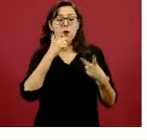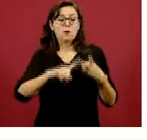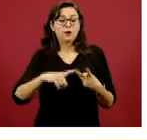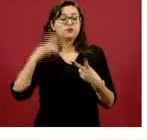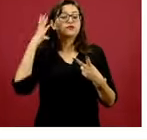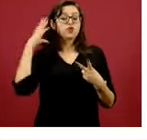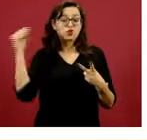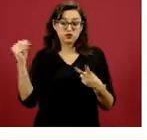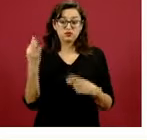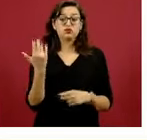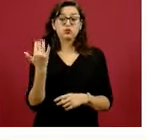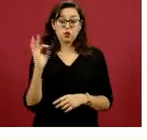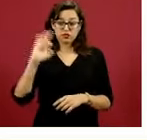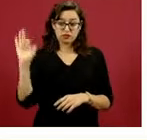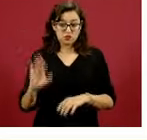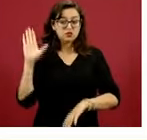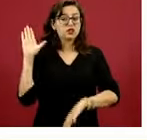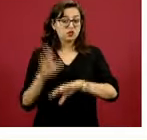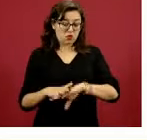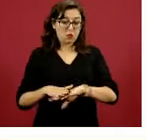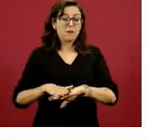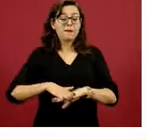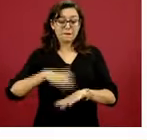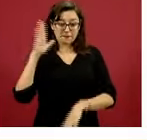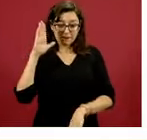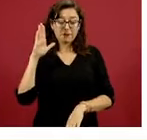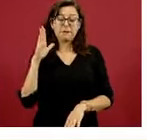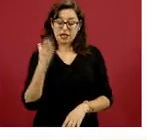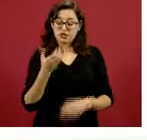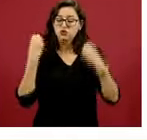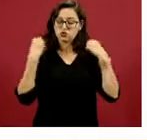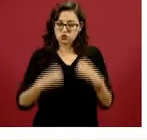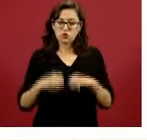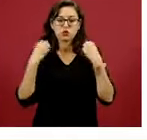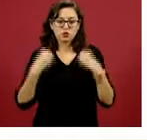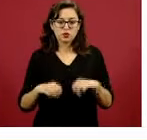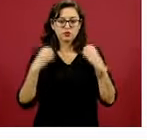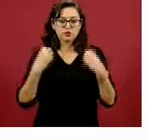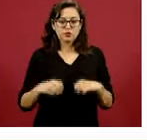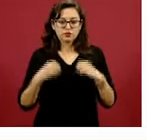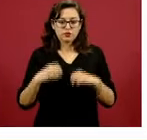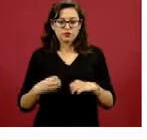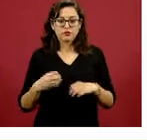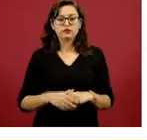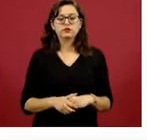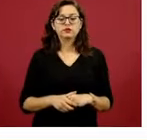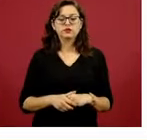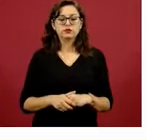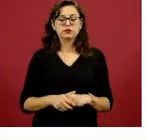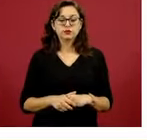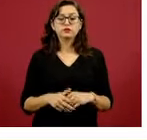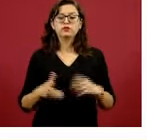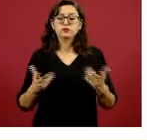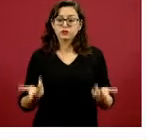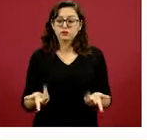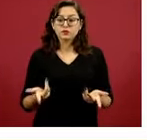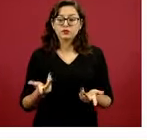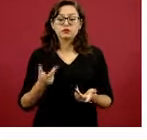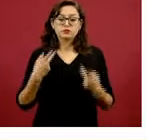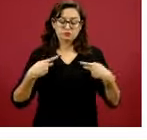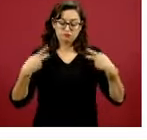están por arriba del su 50% de las camas totales que tienen para este tipo de pacientes. Están ocupadas